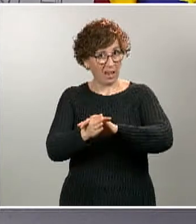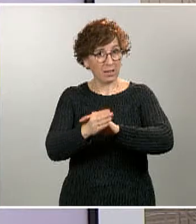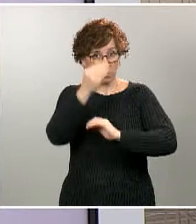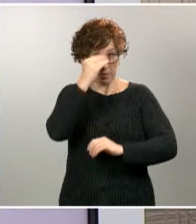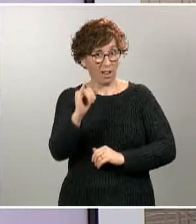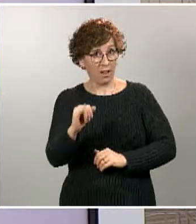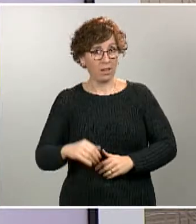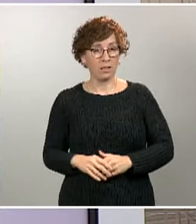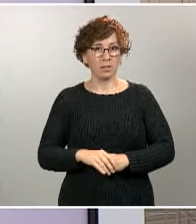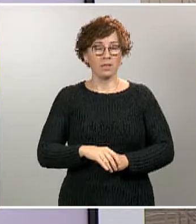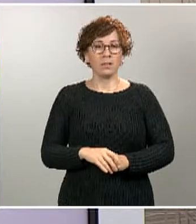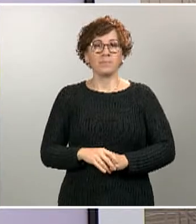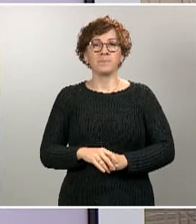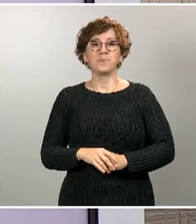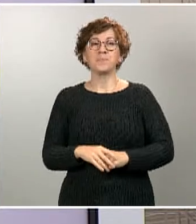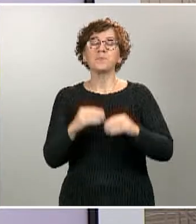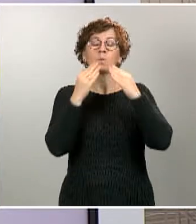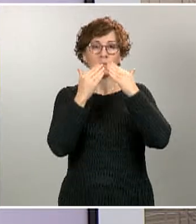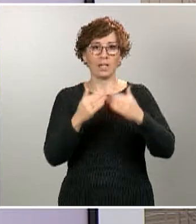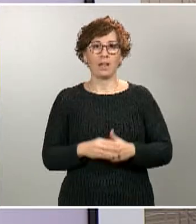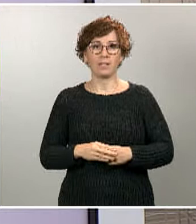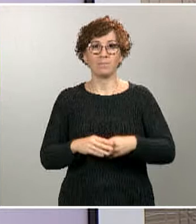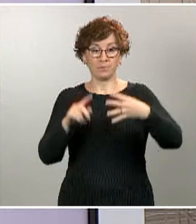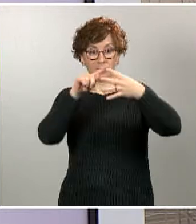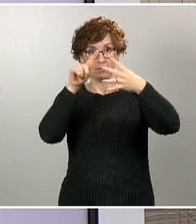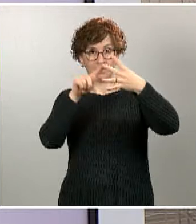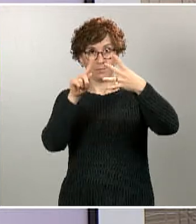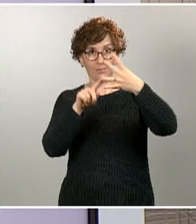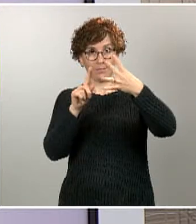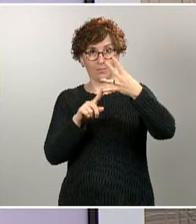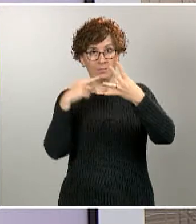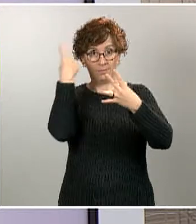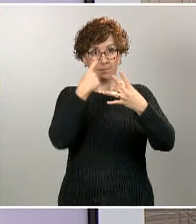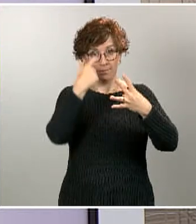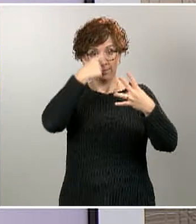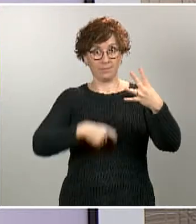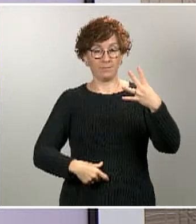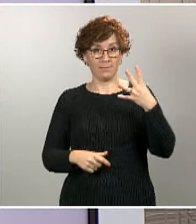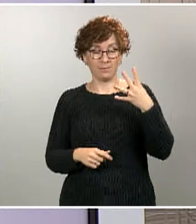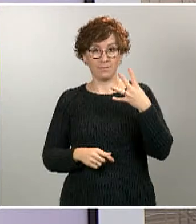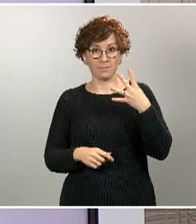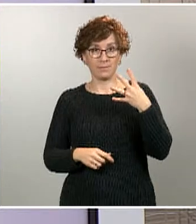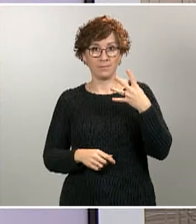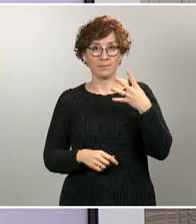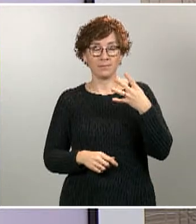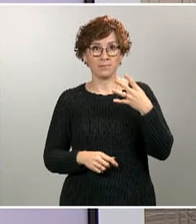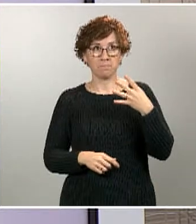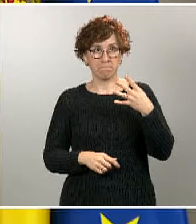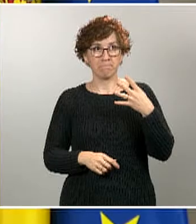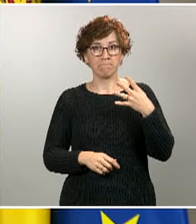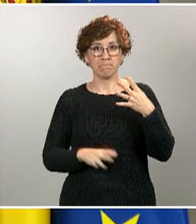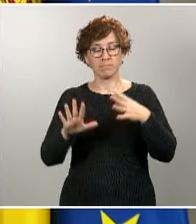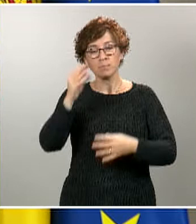Muchas gracias. En relación a las 4 cuestiones que me ha dirigido a mí, nosotros pensamos que las medidas